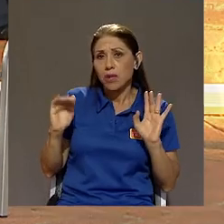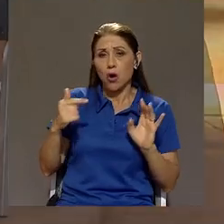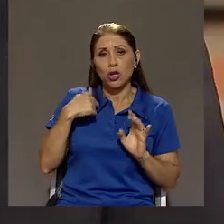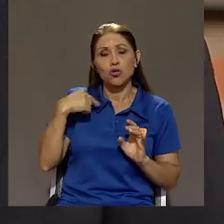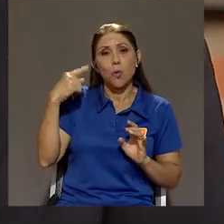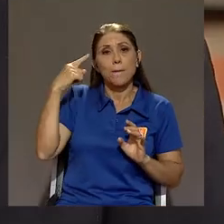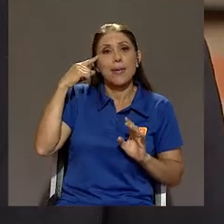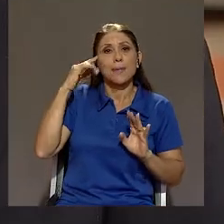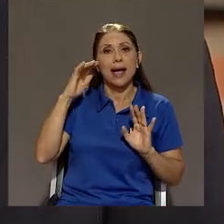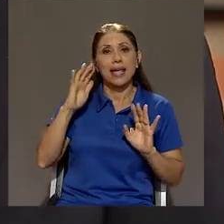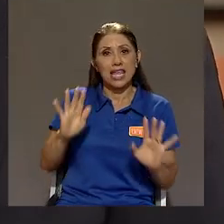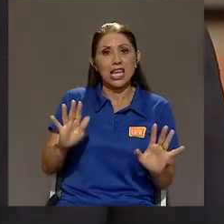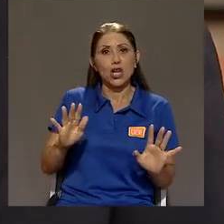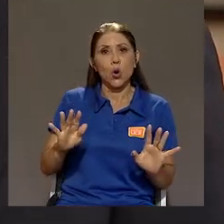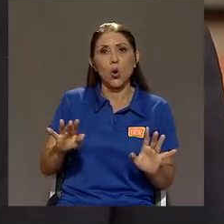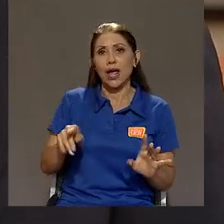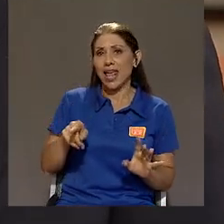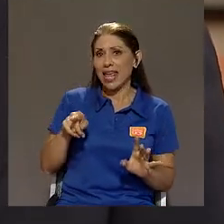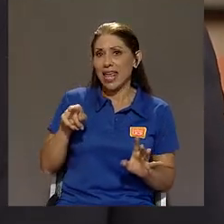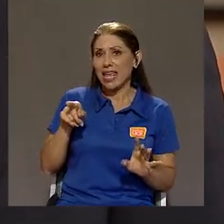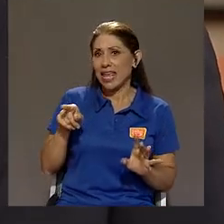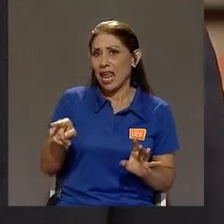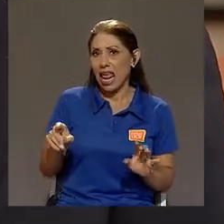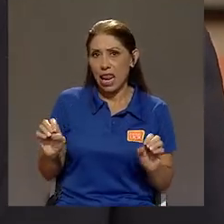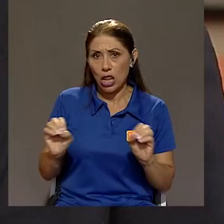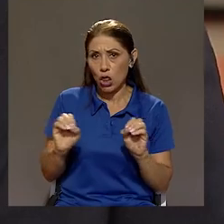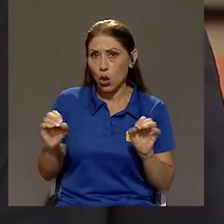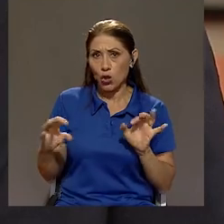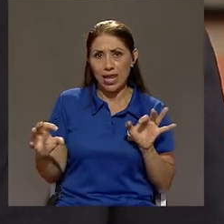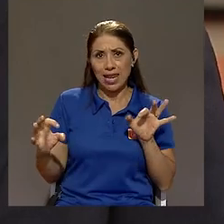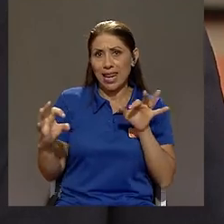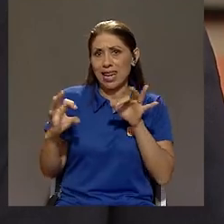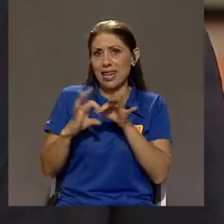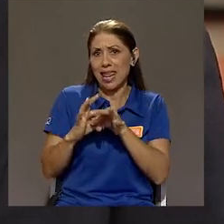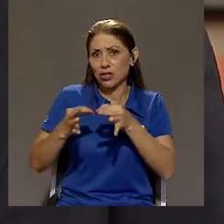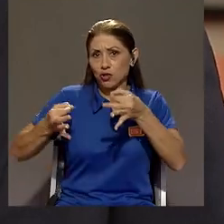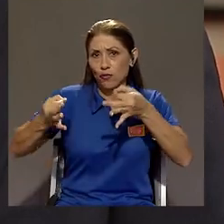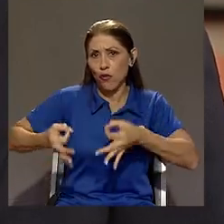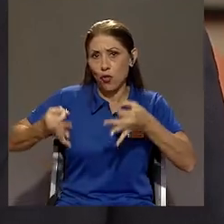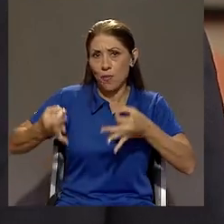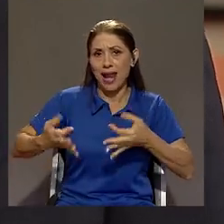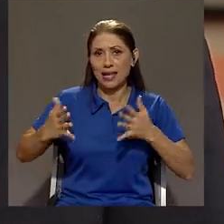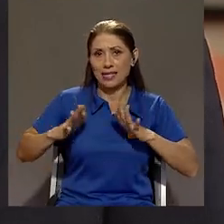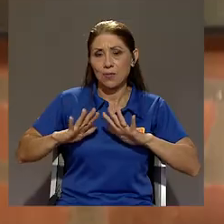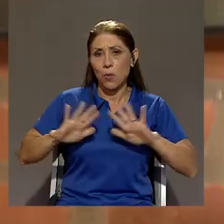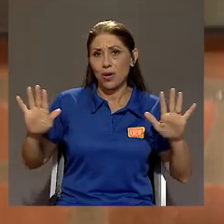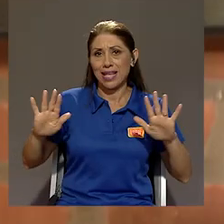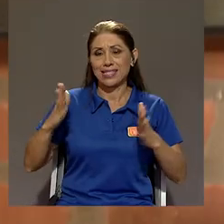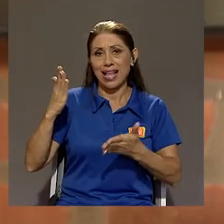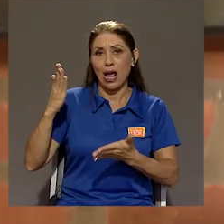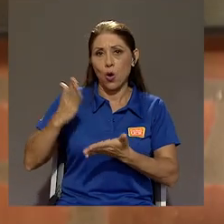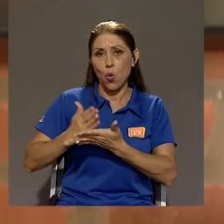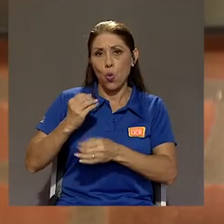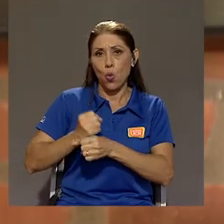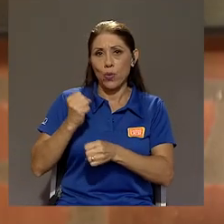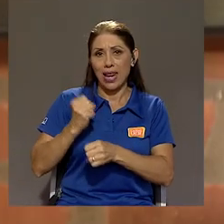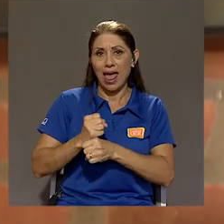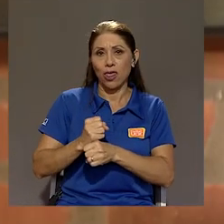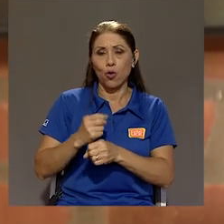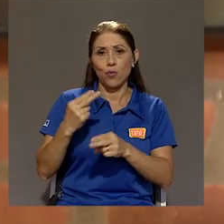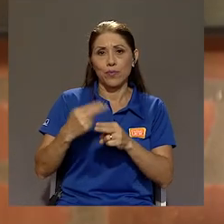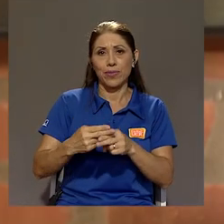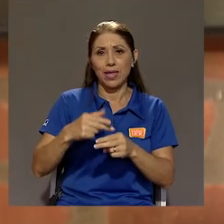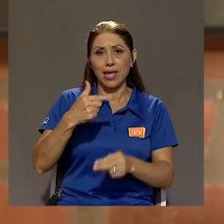imagino que él no tiene nexos formales porque está jubilado, don